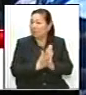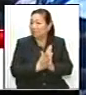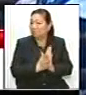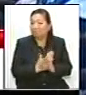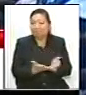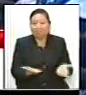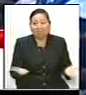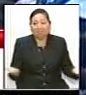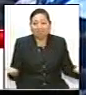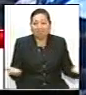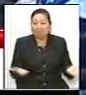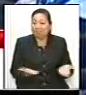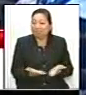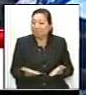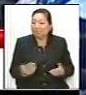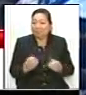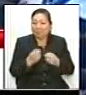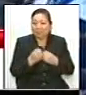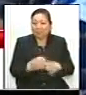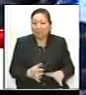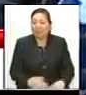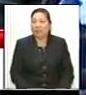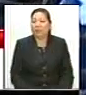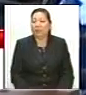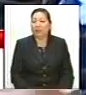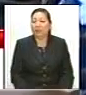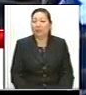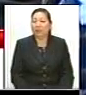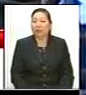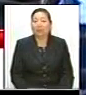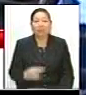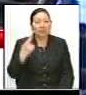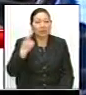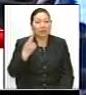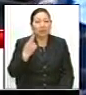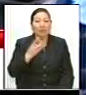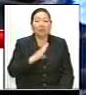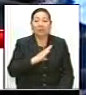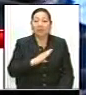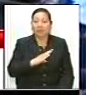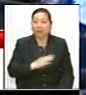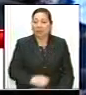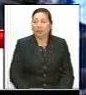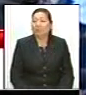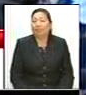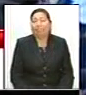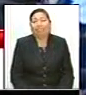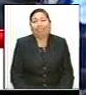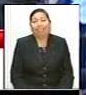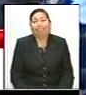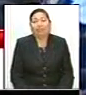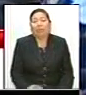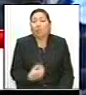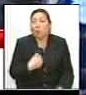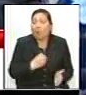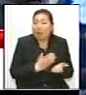que tácitamente nosotros renunciamos por razones de conciencia. Yo,